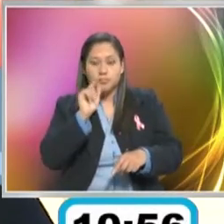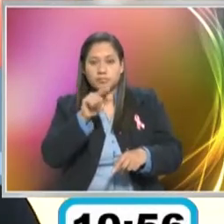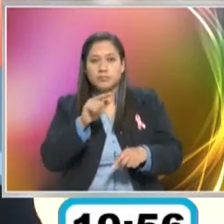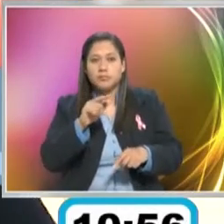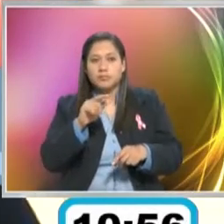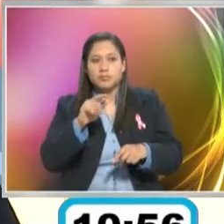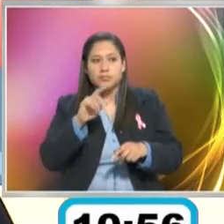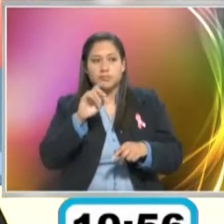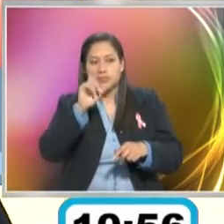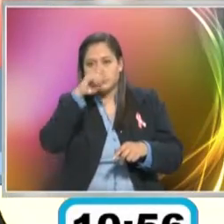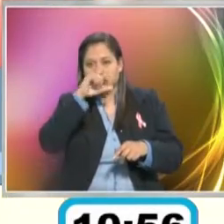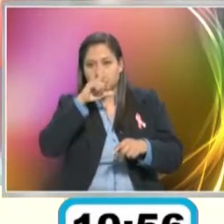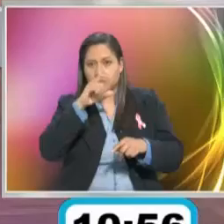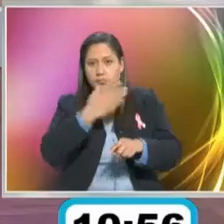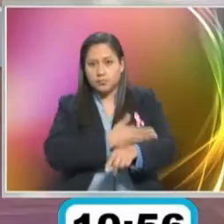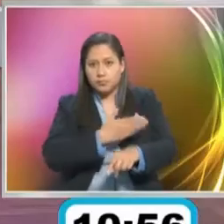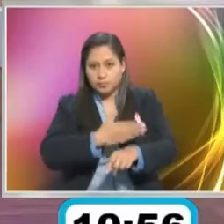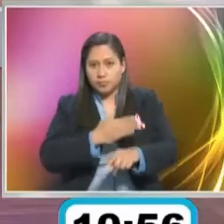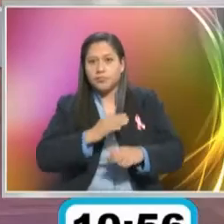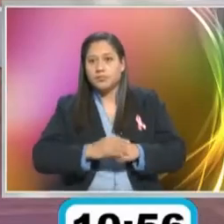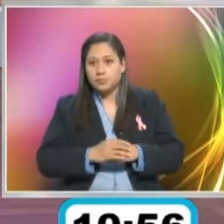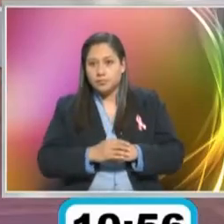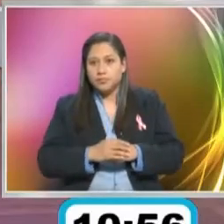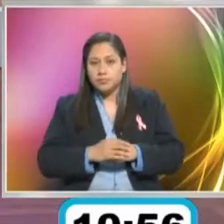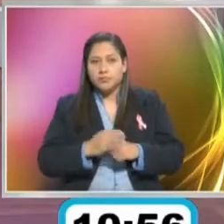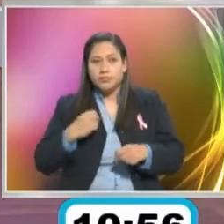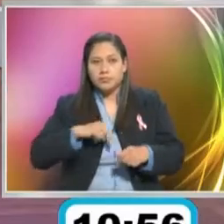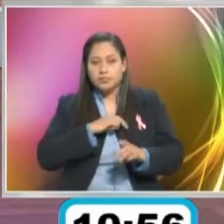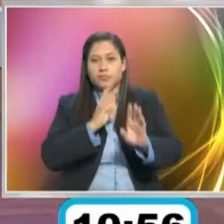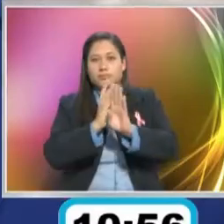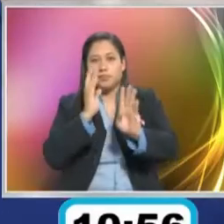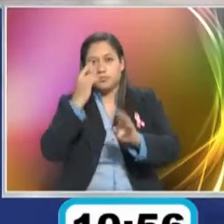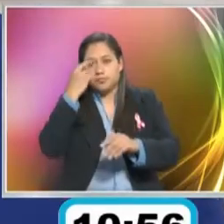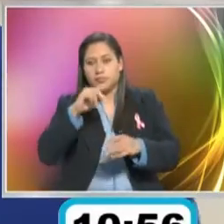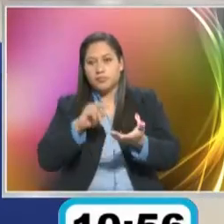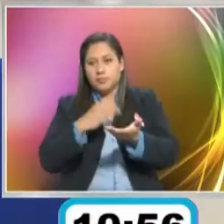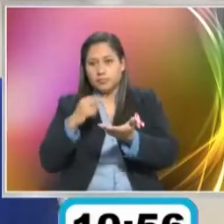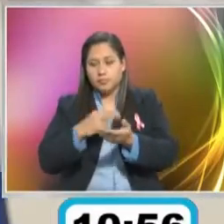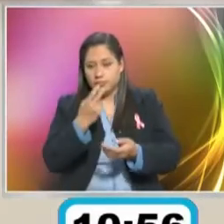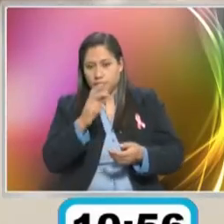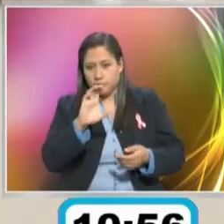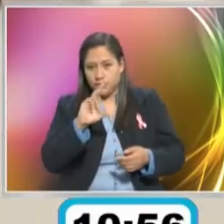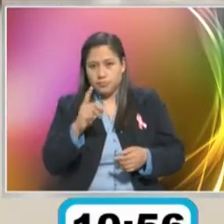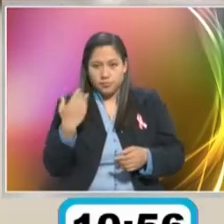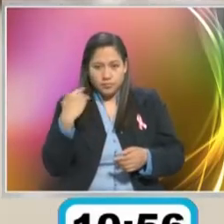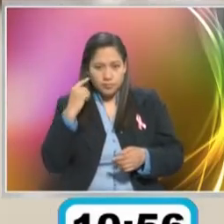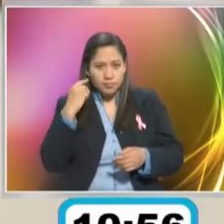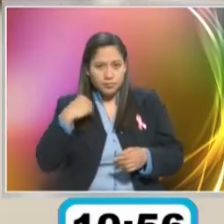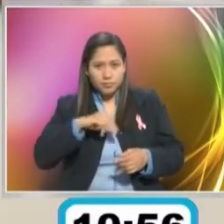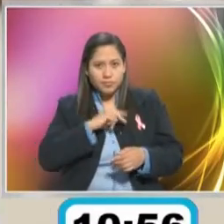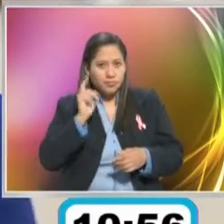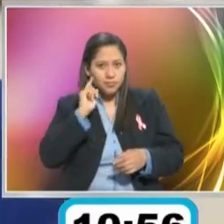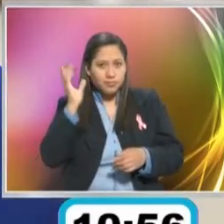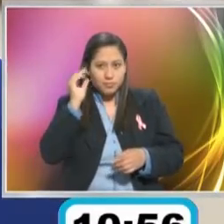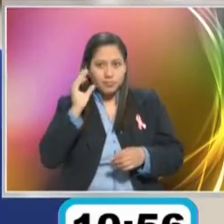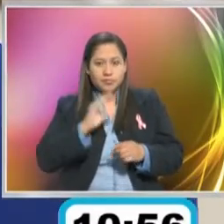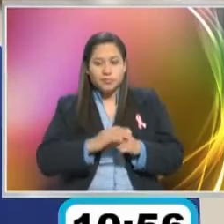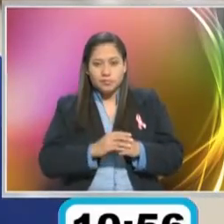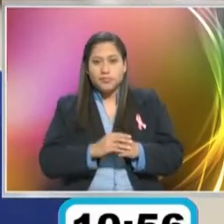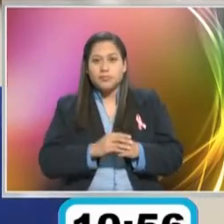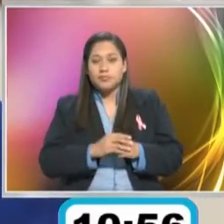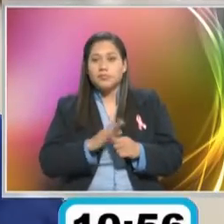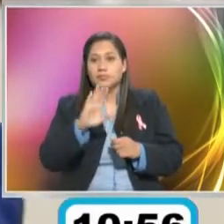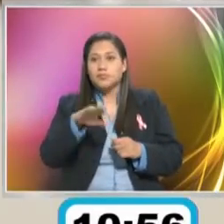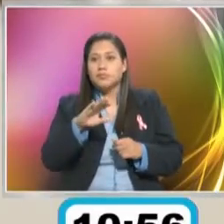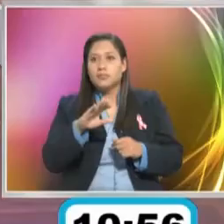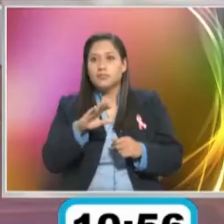en Sanborns Madero. Muy bien, entonces vamos a hacer largas filas para que nos firmes ese disco que acabamos Ojalá. de ver en la pantalla. Oye,